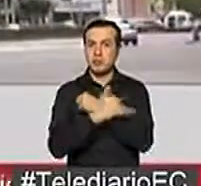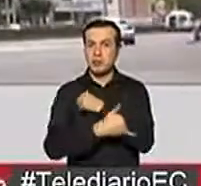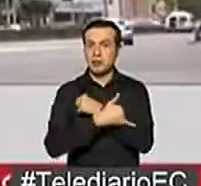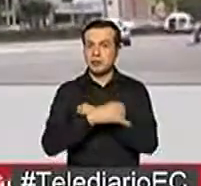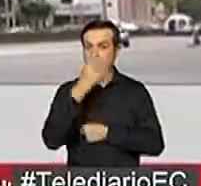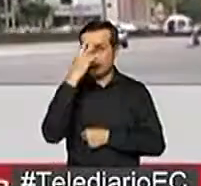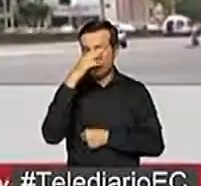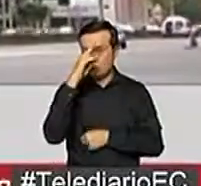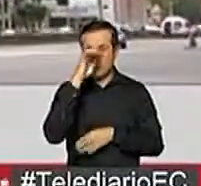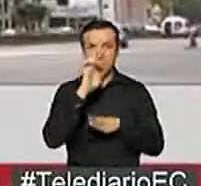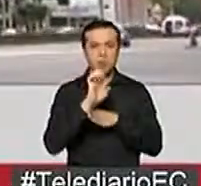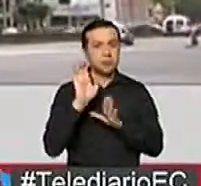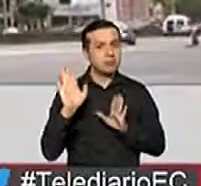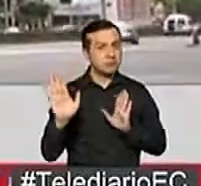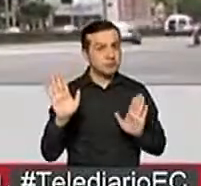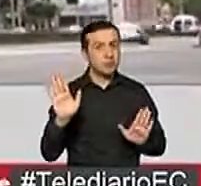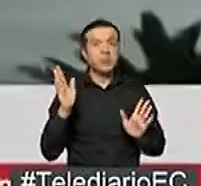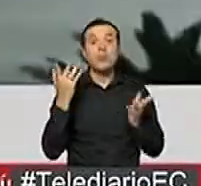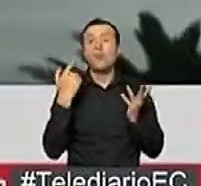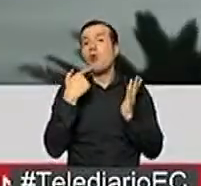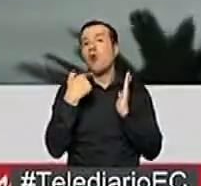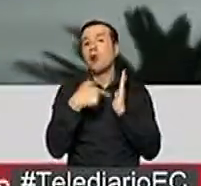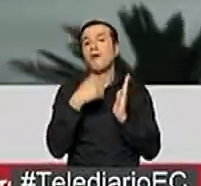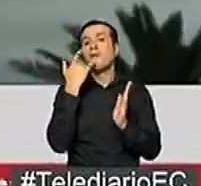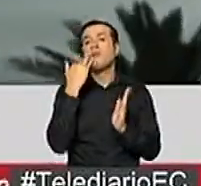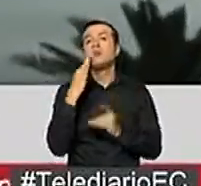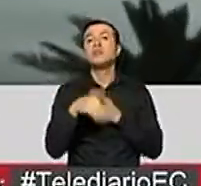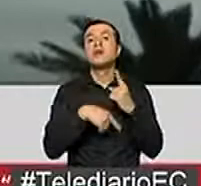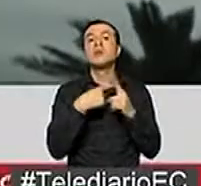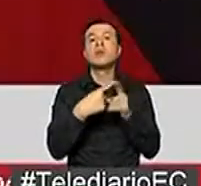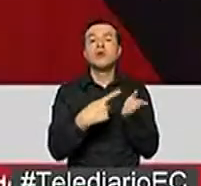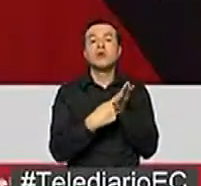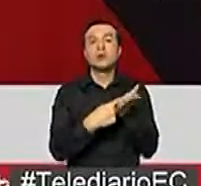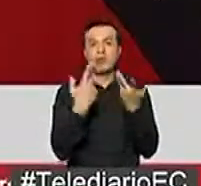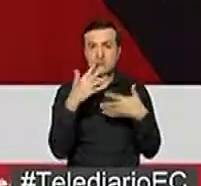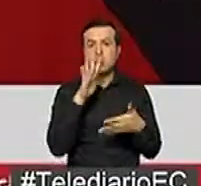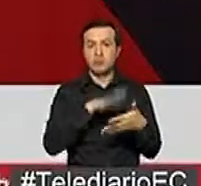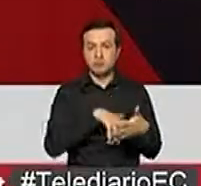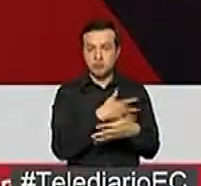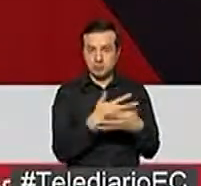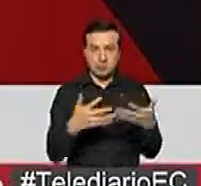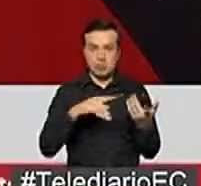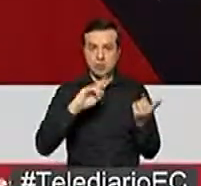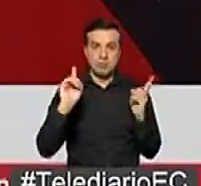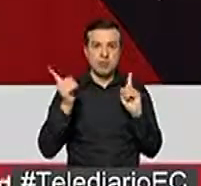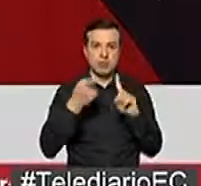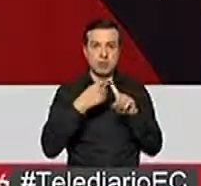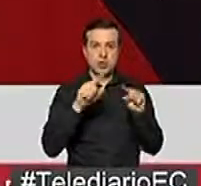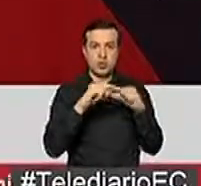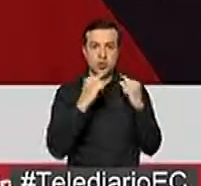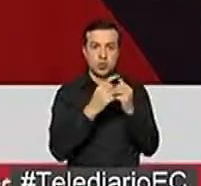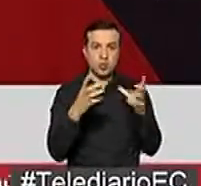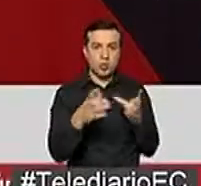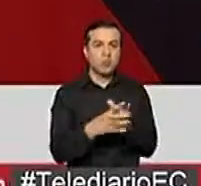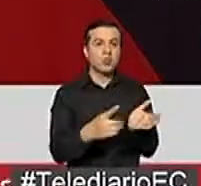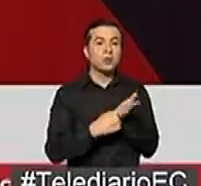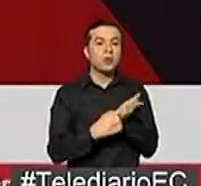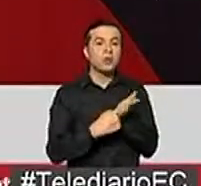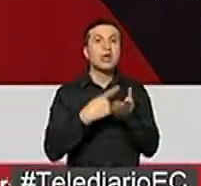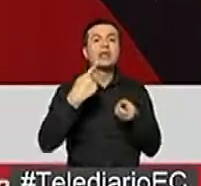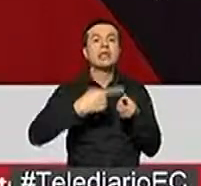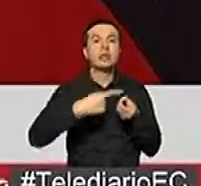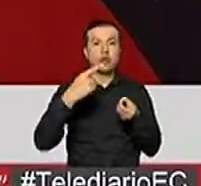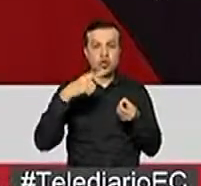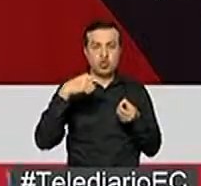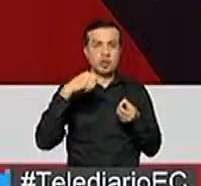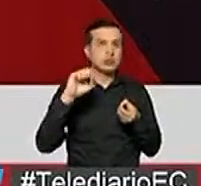azteca. Por ejemplo, ya están definidas las fechas para las negociaciones. Que será la primera mesa, esperamos que sea en Quito, Ecuador,